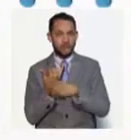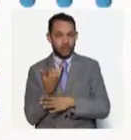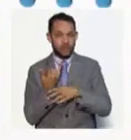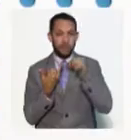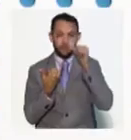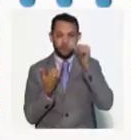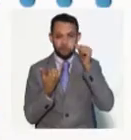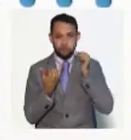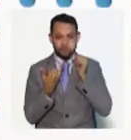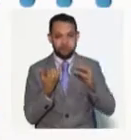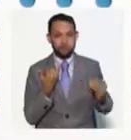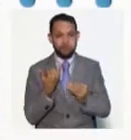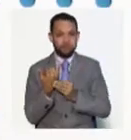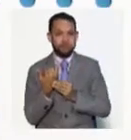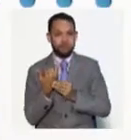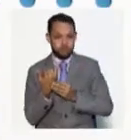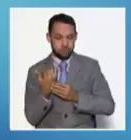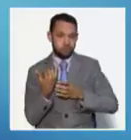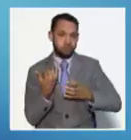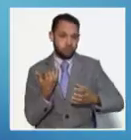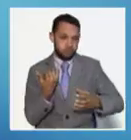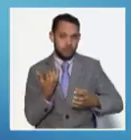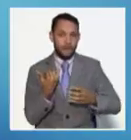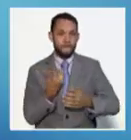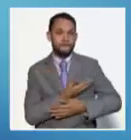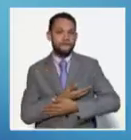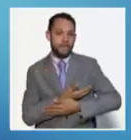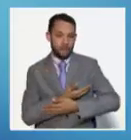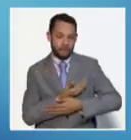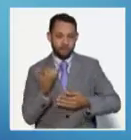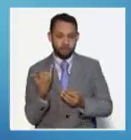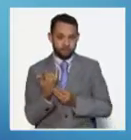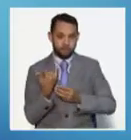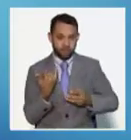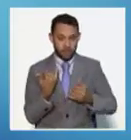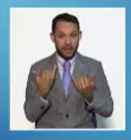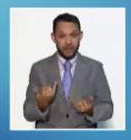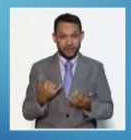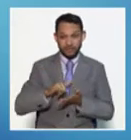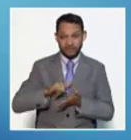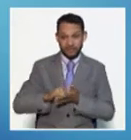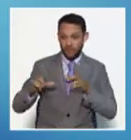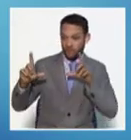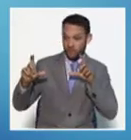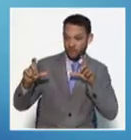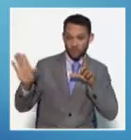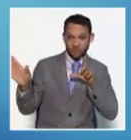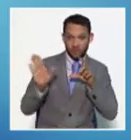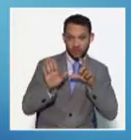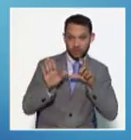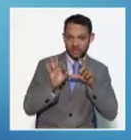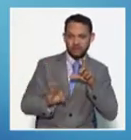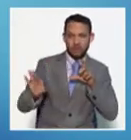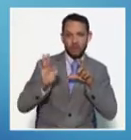embarazos tiene diferentes áreas el útero tiene como lo vemos en la imagen tiene una área central que